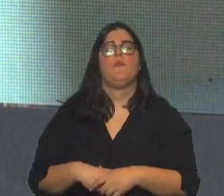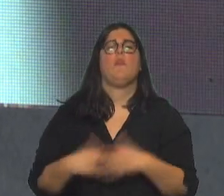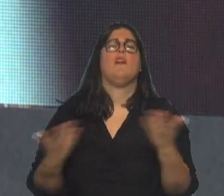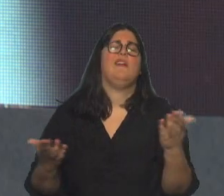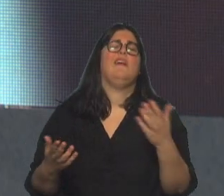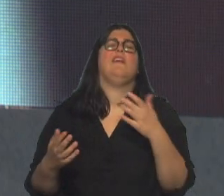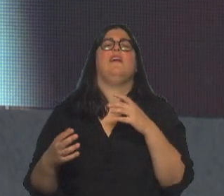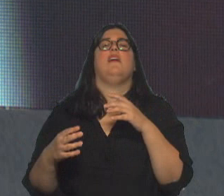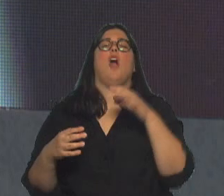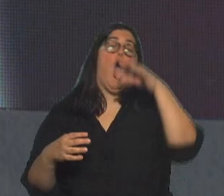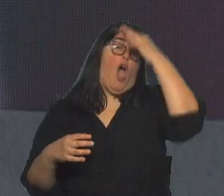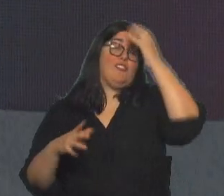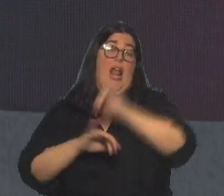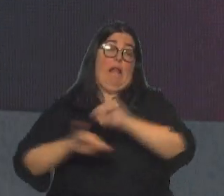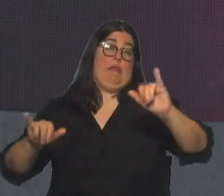the record,